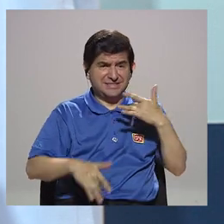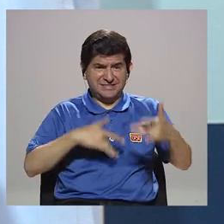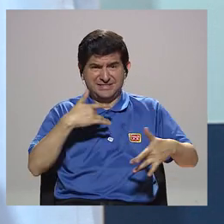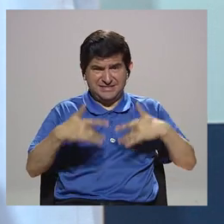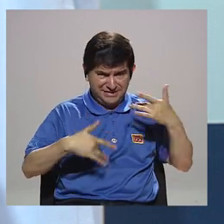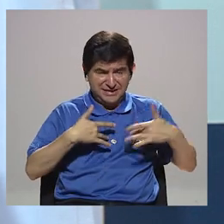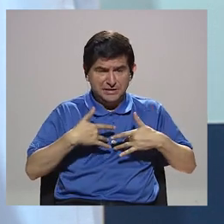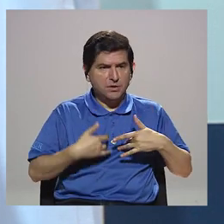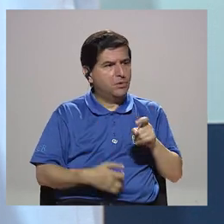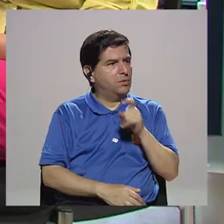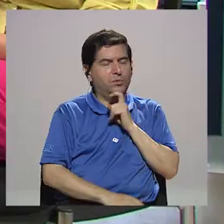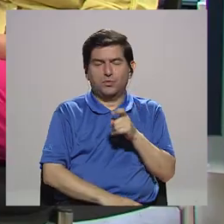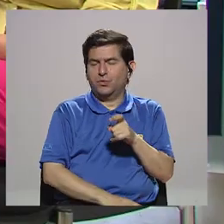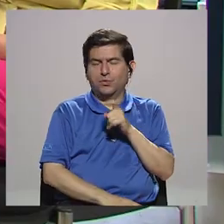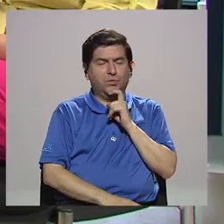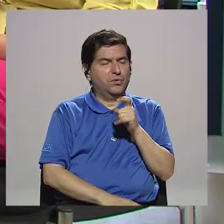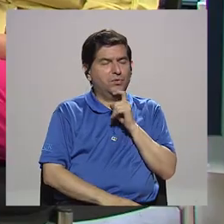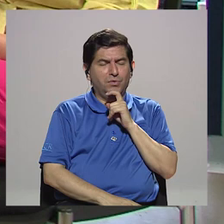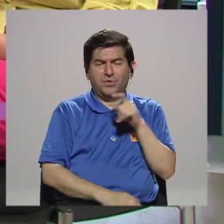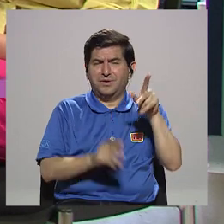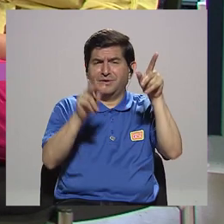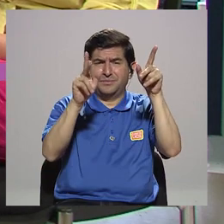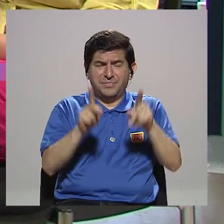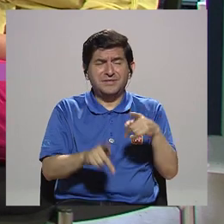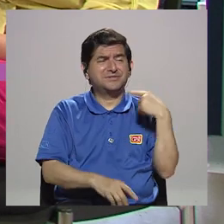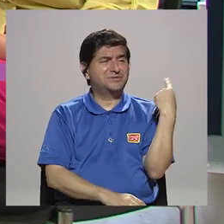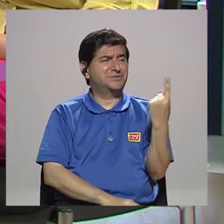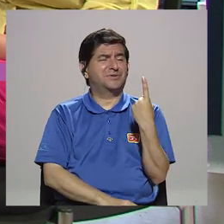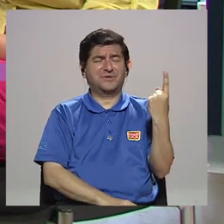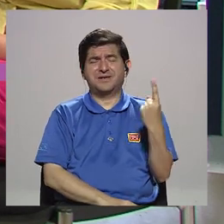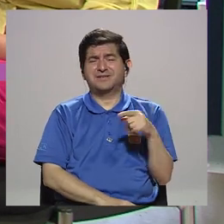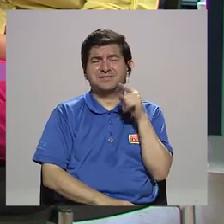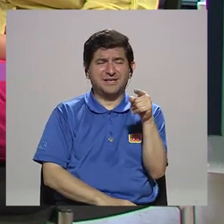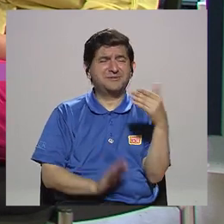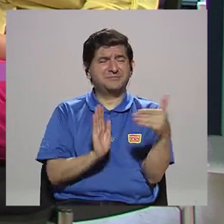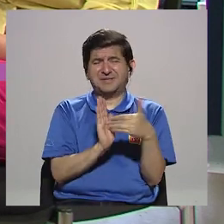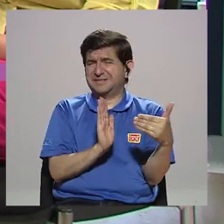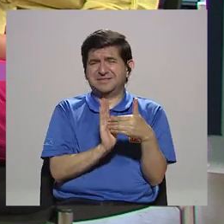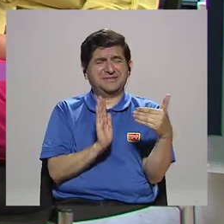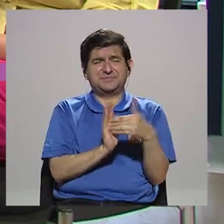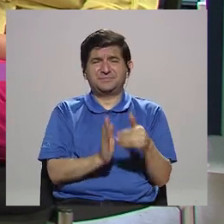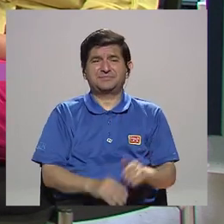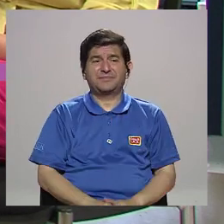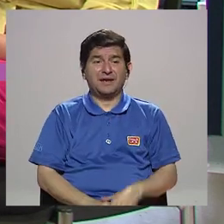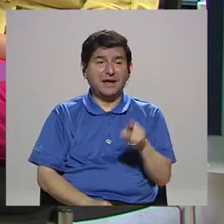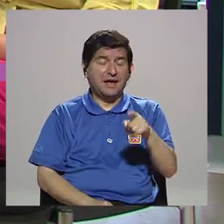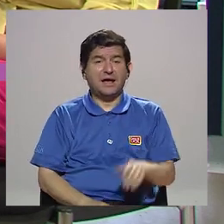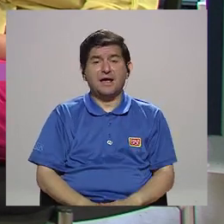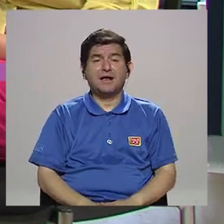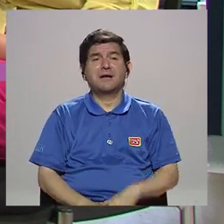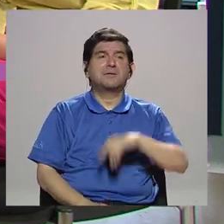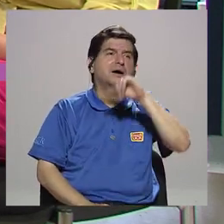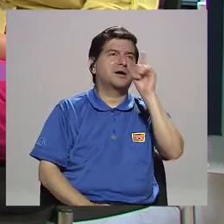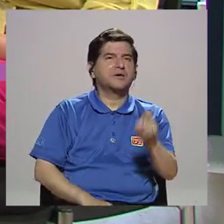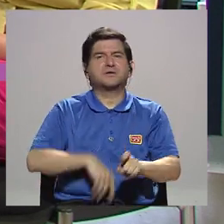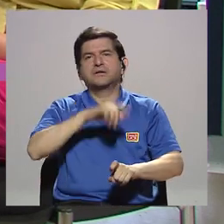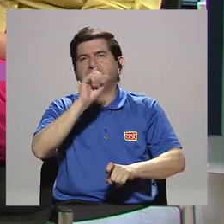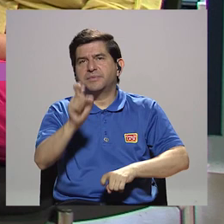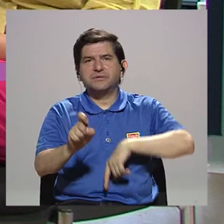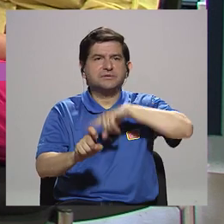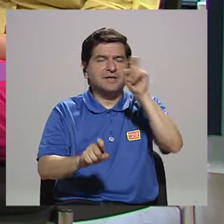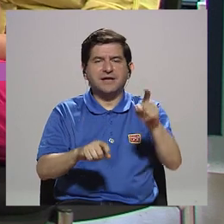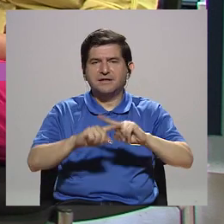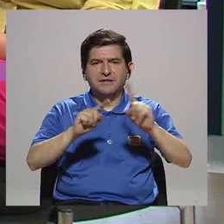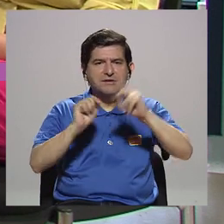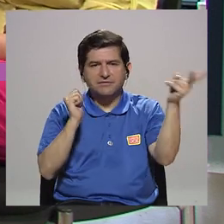son sintomáticos, es muy difícil porque ese paciente siempre va a padecer de eso, va a ser policonsultante. Si